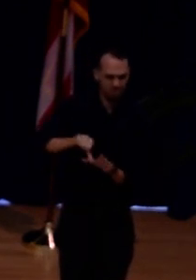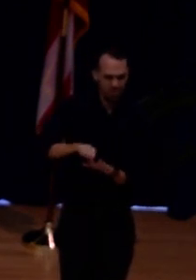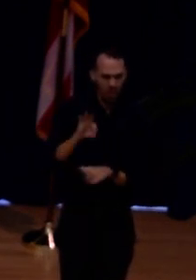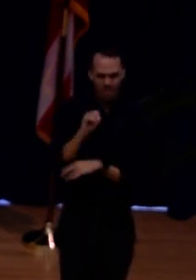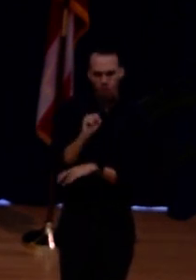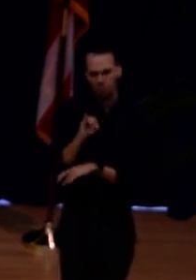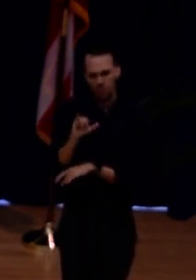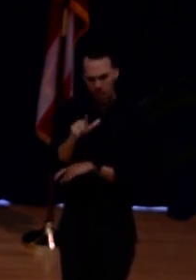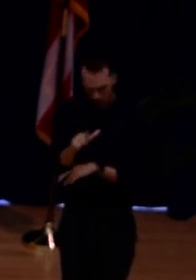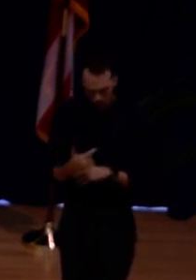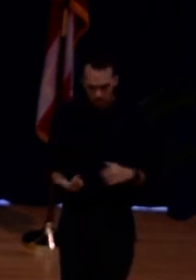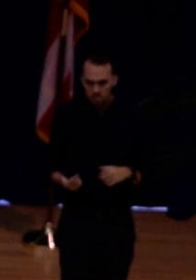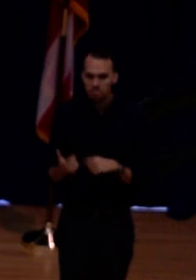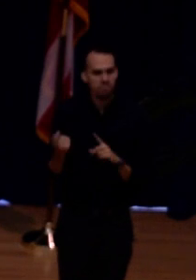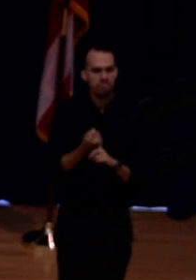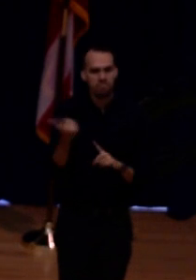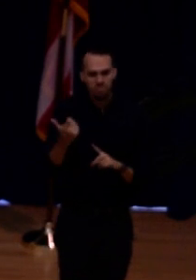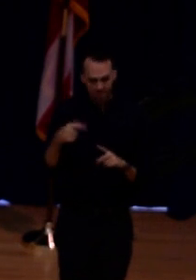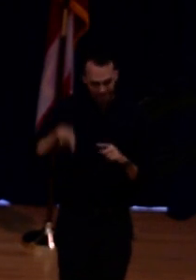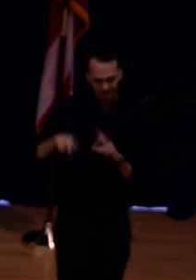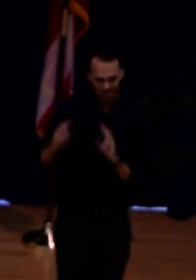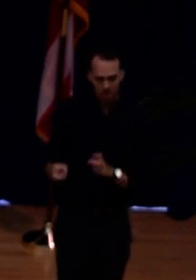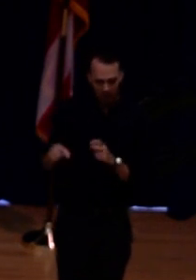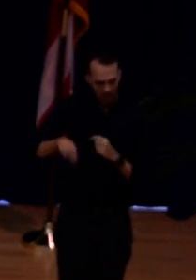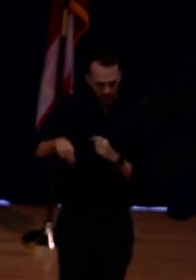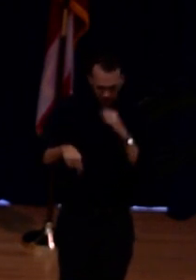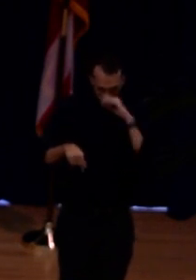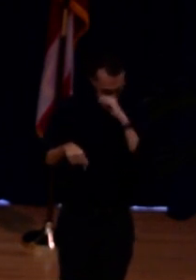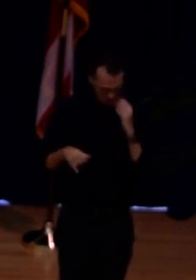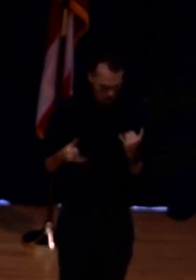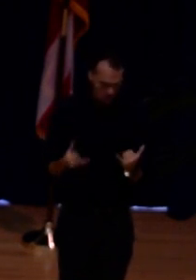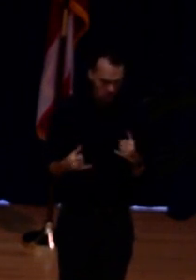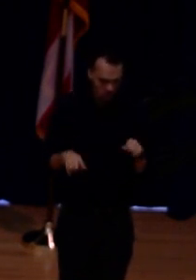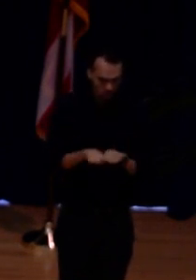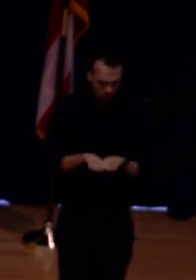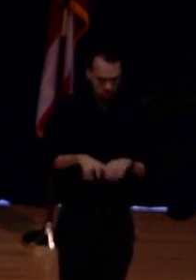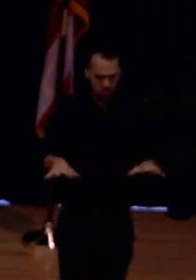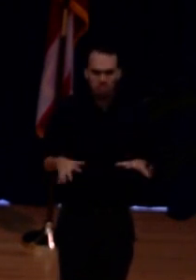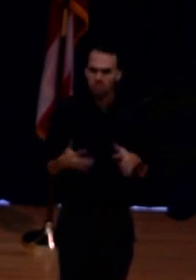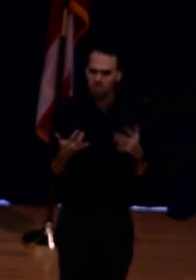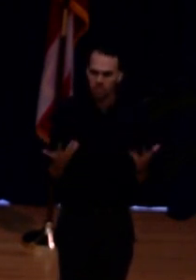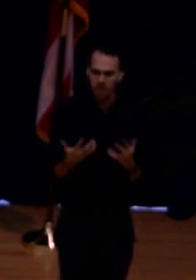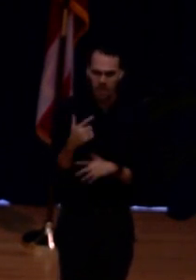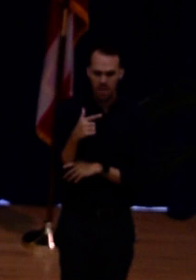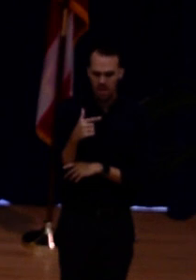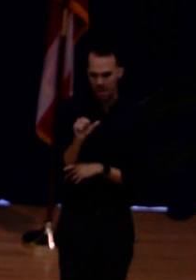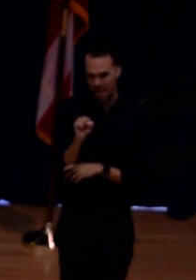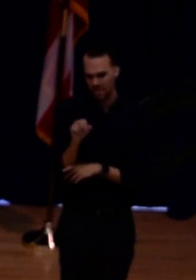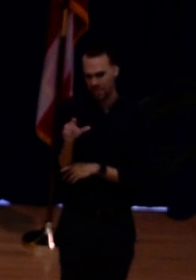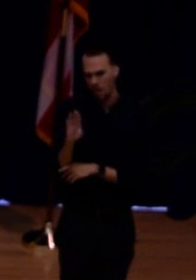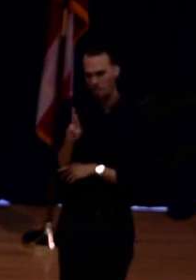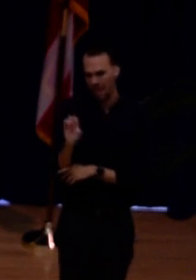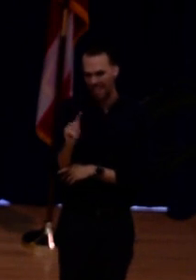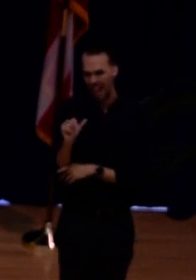por eliminar esa quema. Uno de los combustibles fósiles, ¿verdad?, que aquí ahora mismo están expandiendo más es el gas metano. Y tenemos que